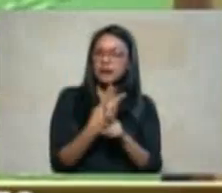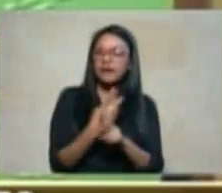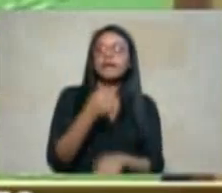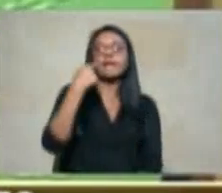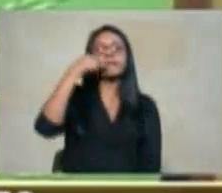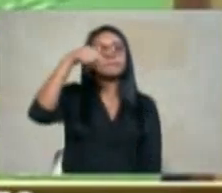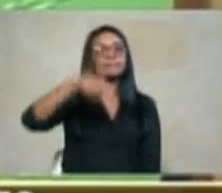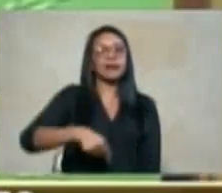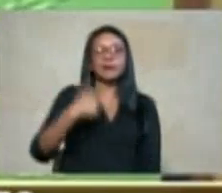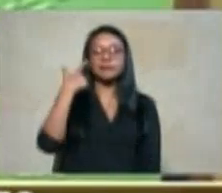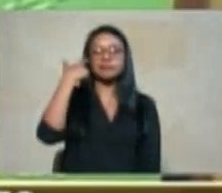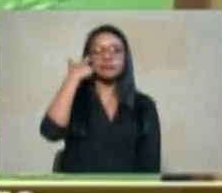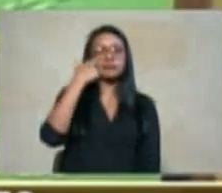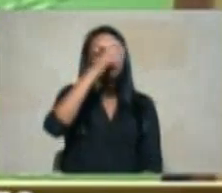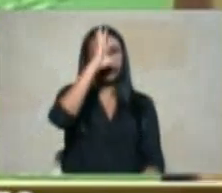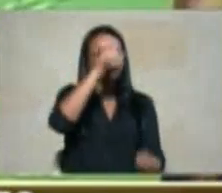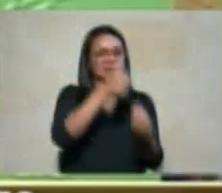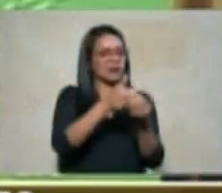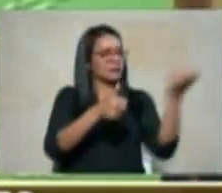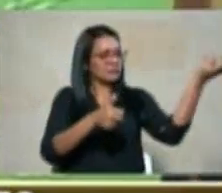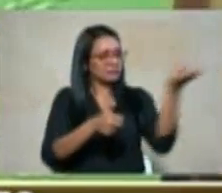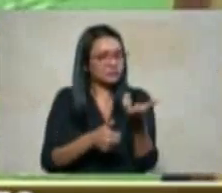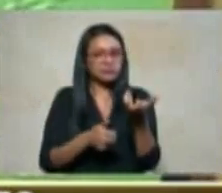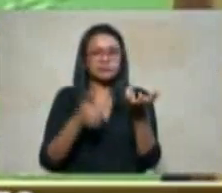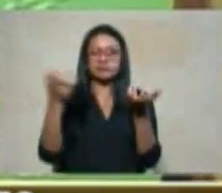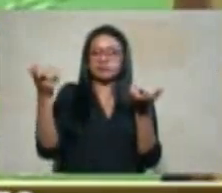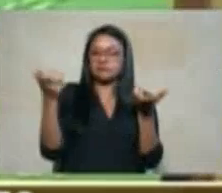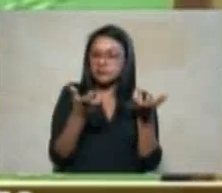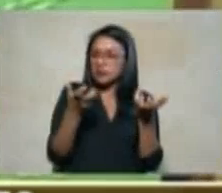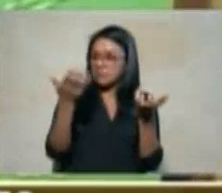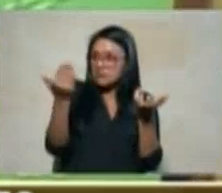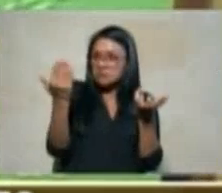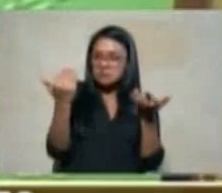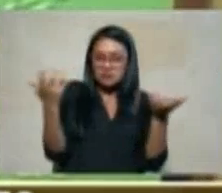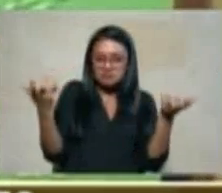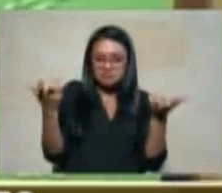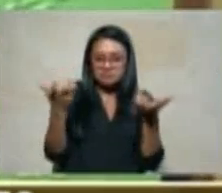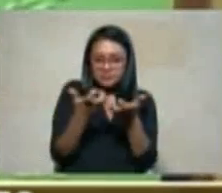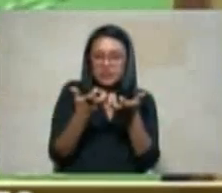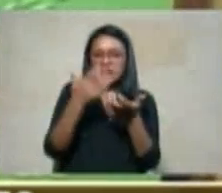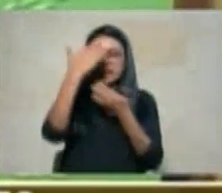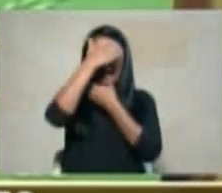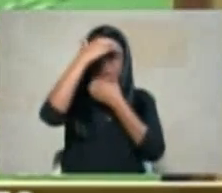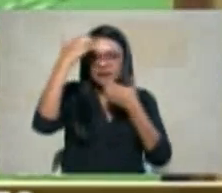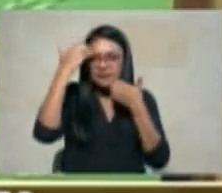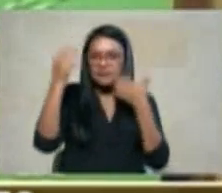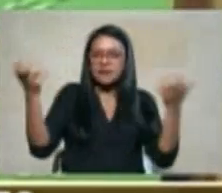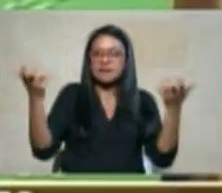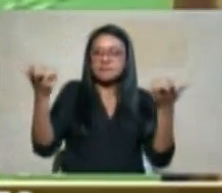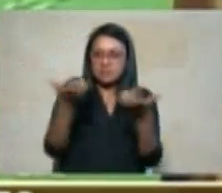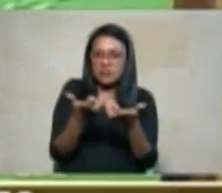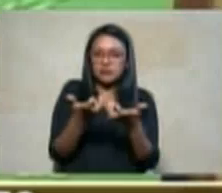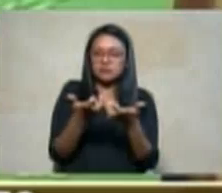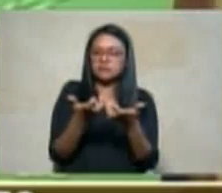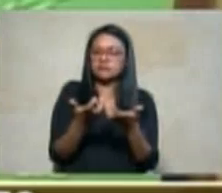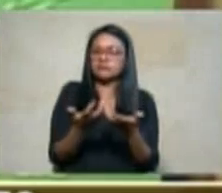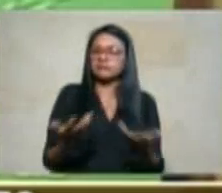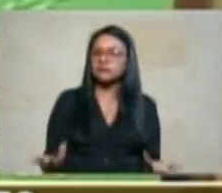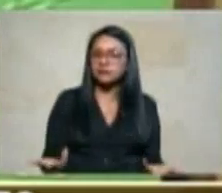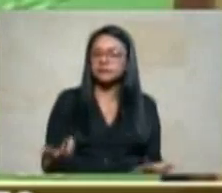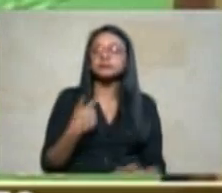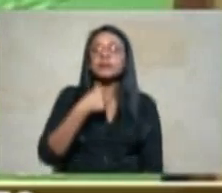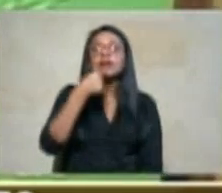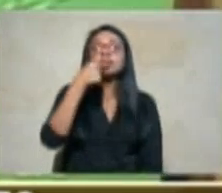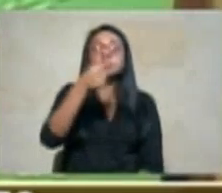Aquí tenemos que meter a los paramilitares y quienes despojaron tierras, la guerrilla que también ha despojado tierras. Pero quiero decir que en